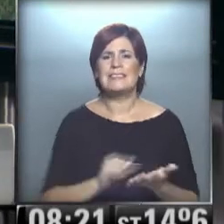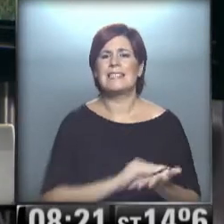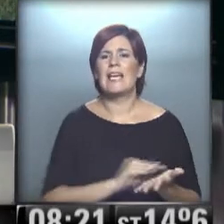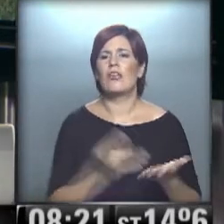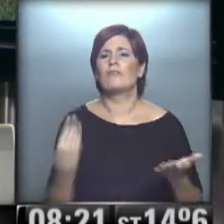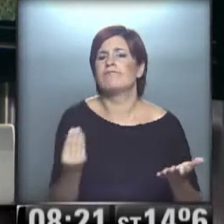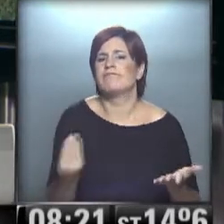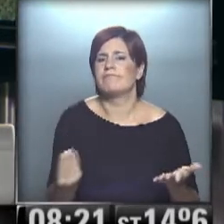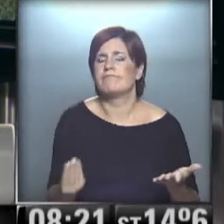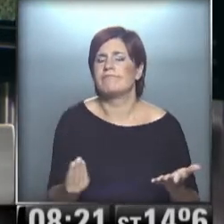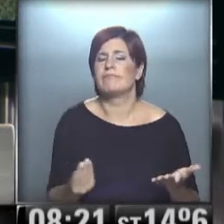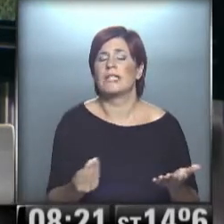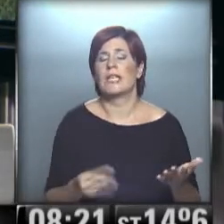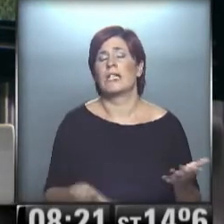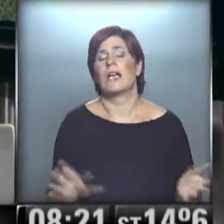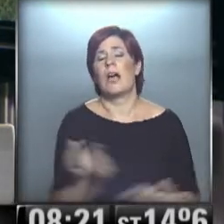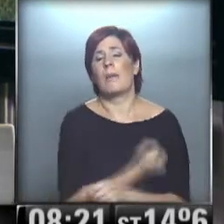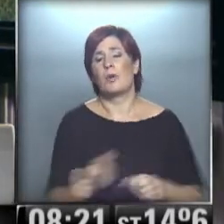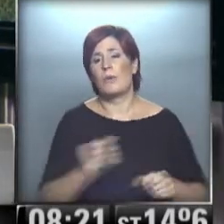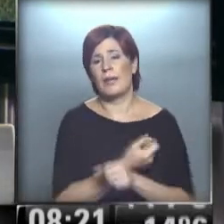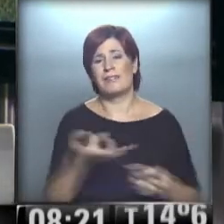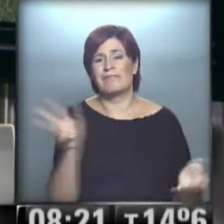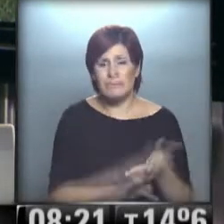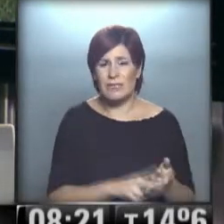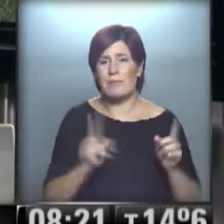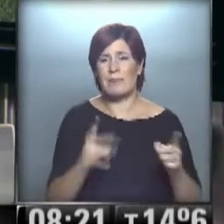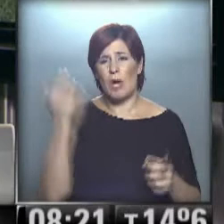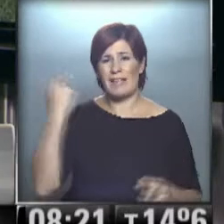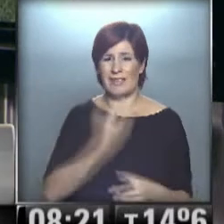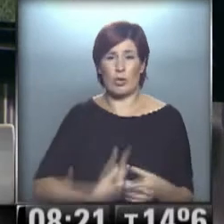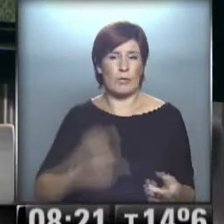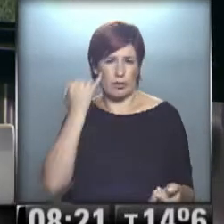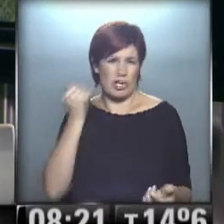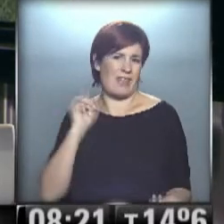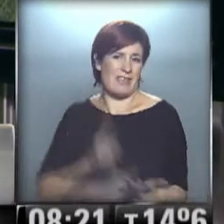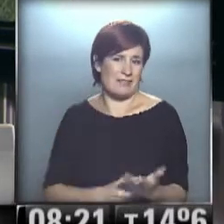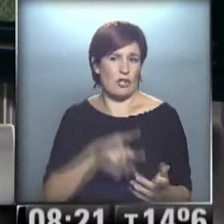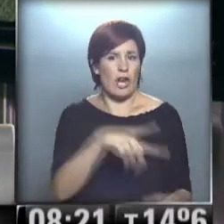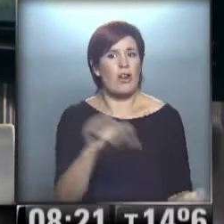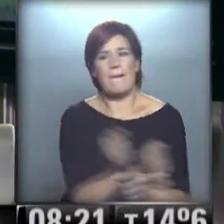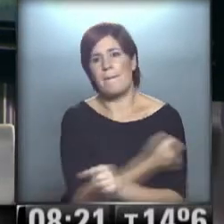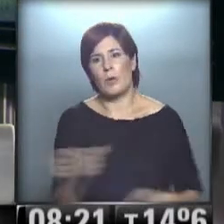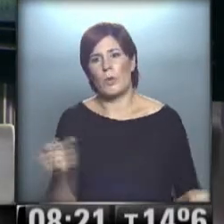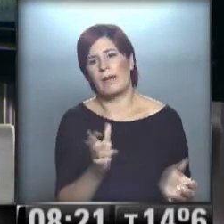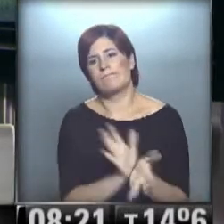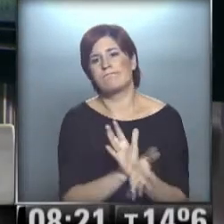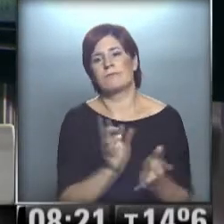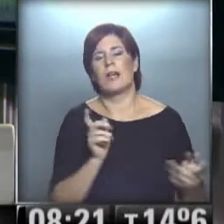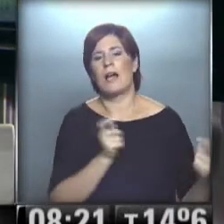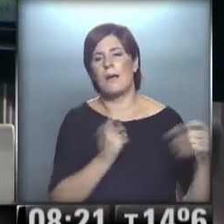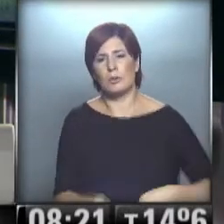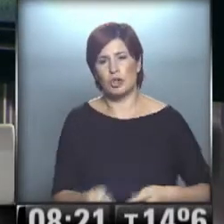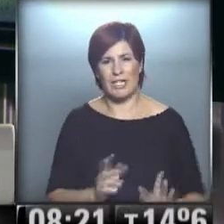y ratificar acompañar la decisión del poder ejecutivo y además autorizar la emisión de bonos